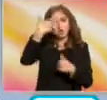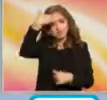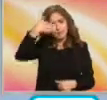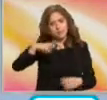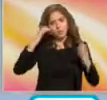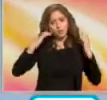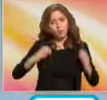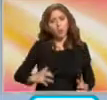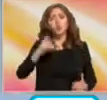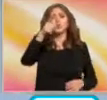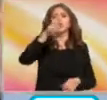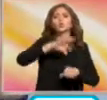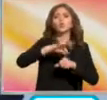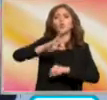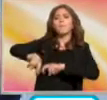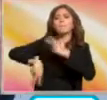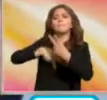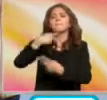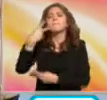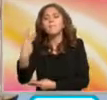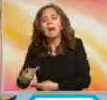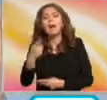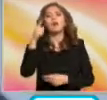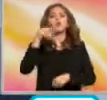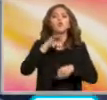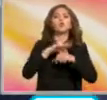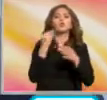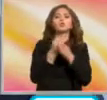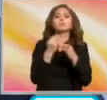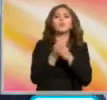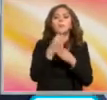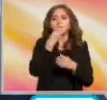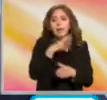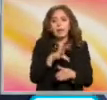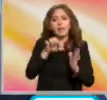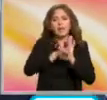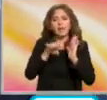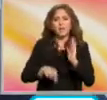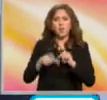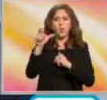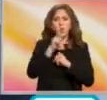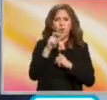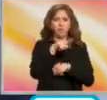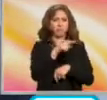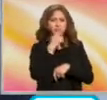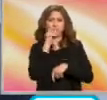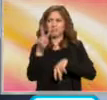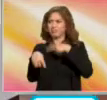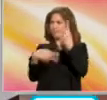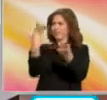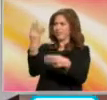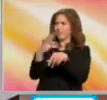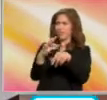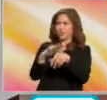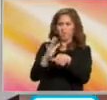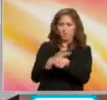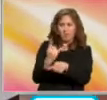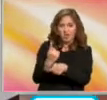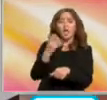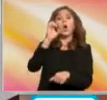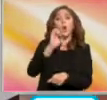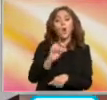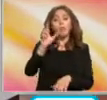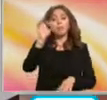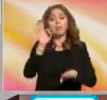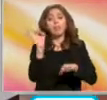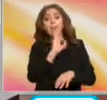ida al ginecólogo y no se vuelve como ese momento grave en que la mamá dice, ¿qué haces con el ginecólogo? O Claro, ¿Por qué? no, ¿No? esperar que no, pase no, algo no. malo para ir a